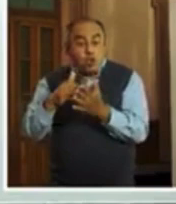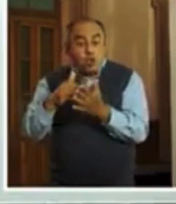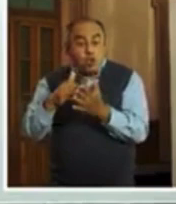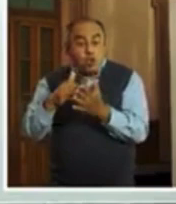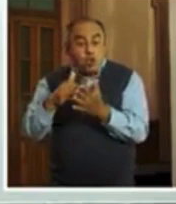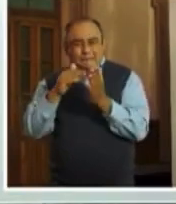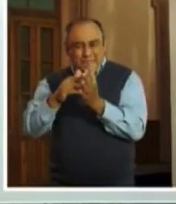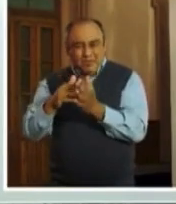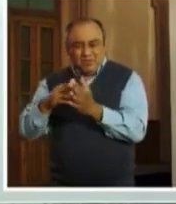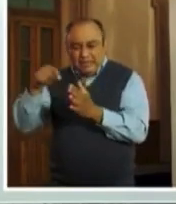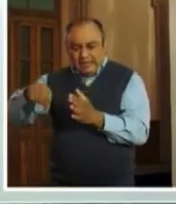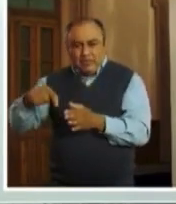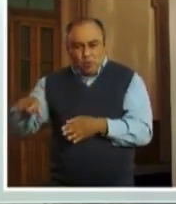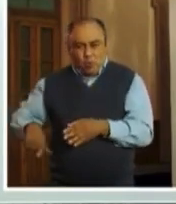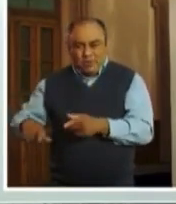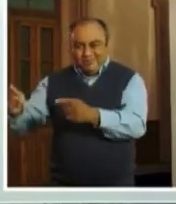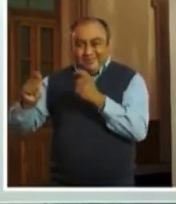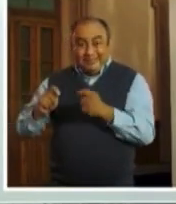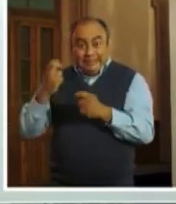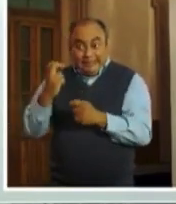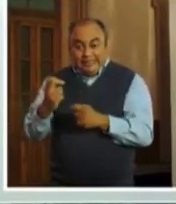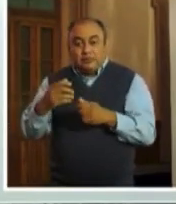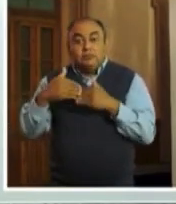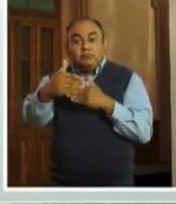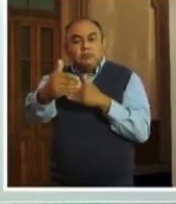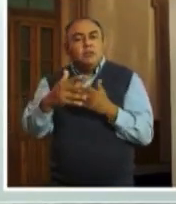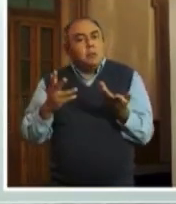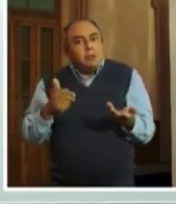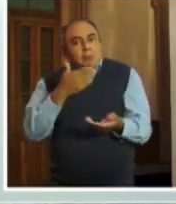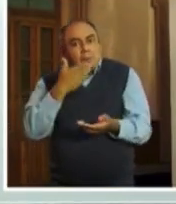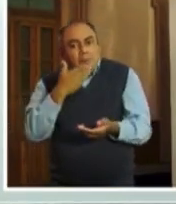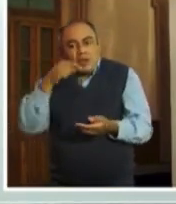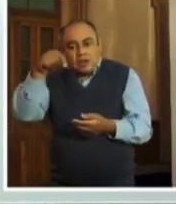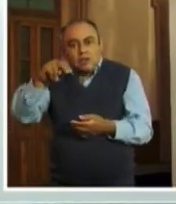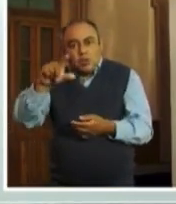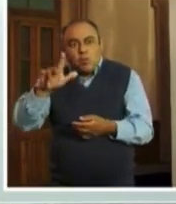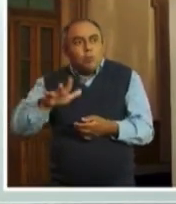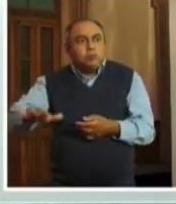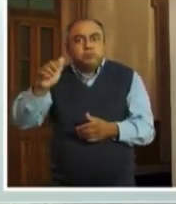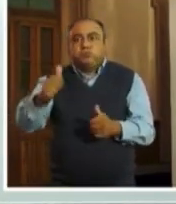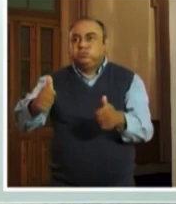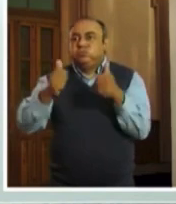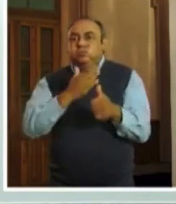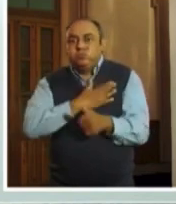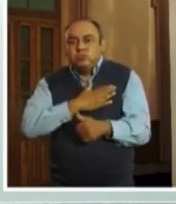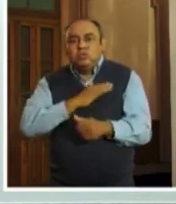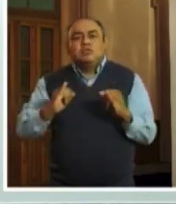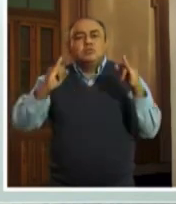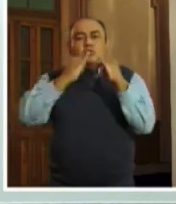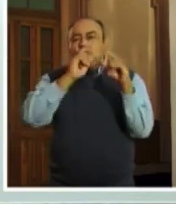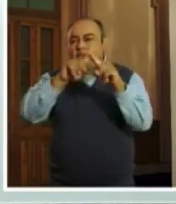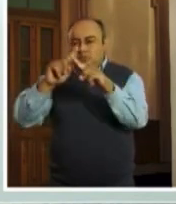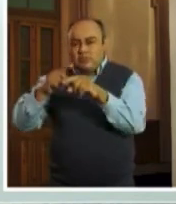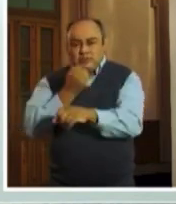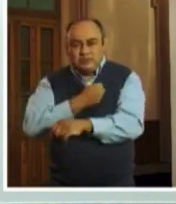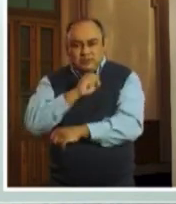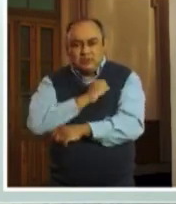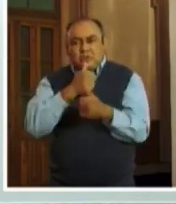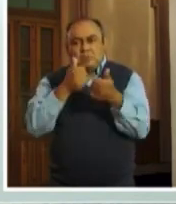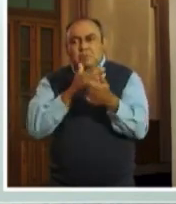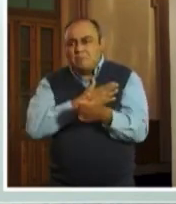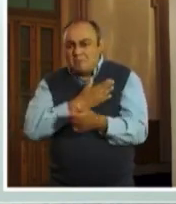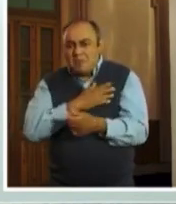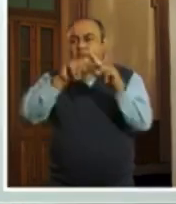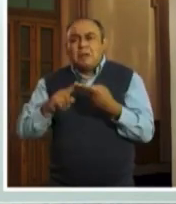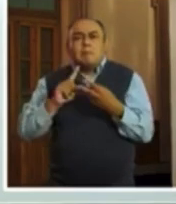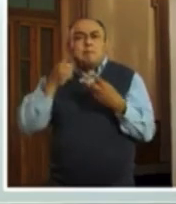es un gran logro para todo el estado para para la sociedad para las instituciones de salud que han colaborado para los